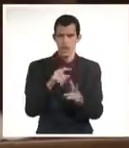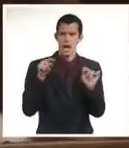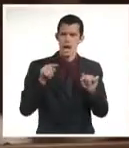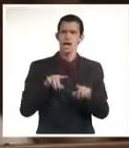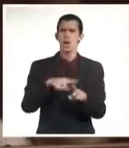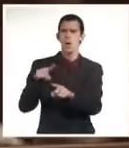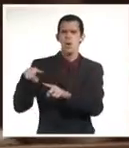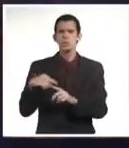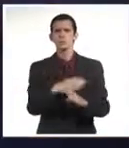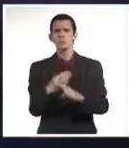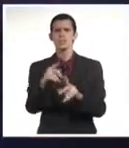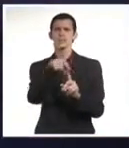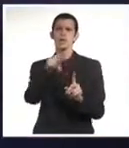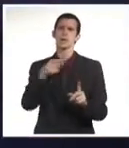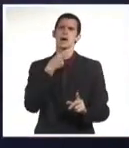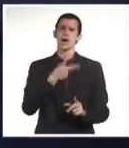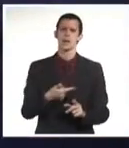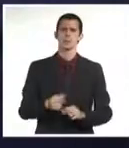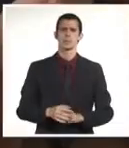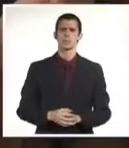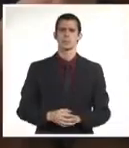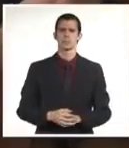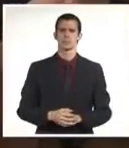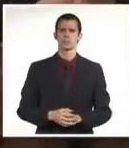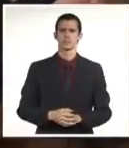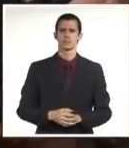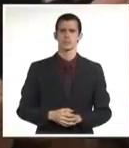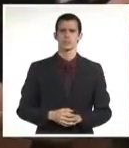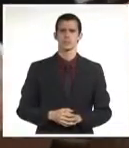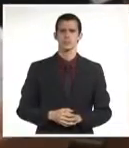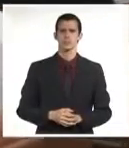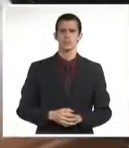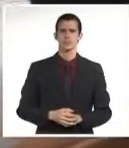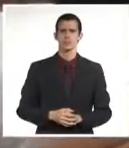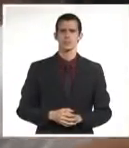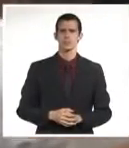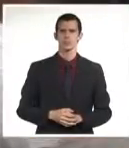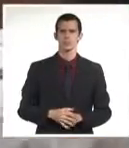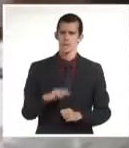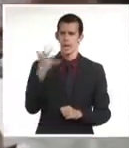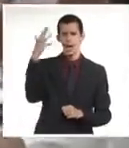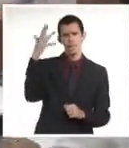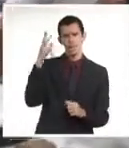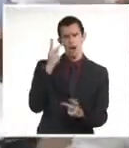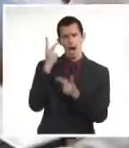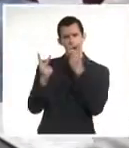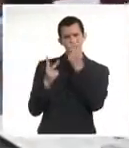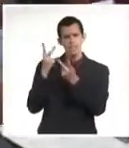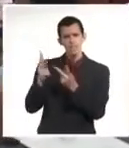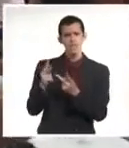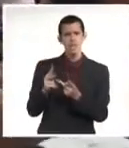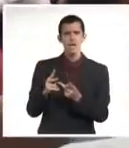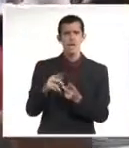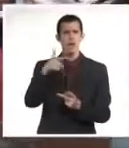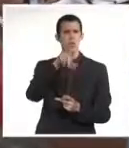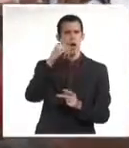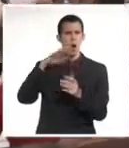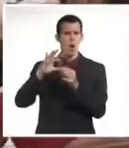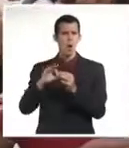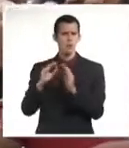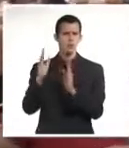Estado. Los legisladores dialogarán también sobre la preparación del sector del turismo en la etapa del verano, el uso de fuentes de